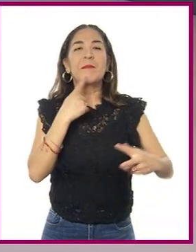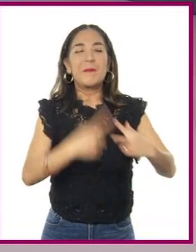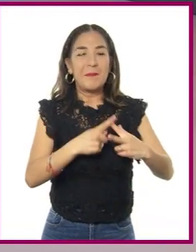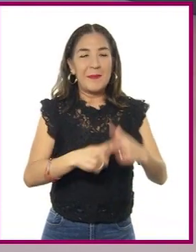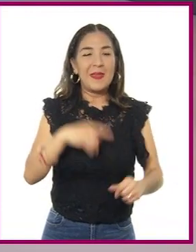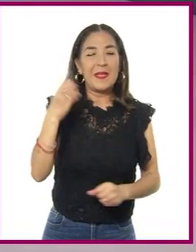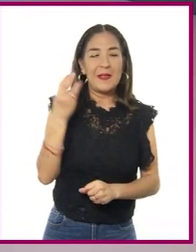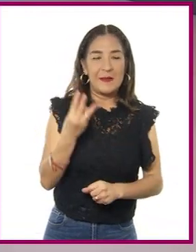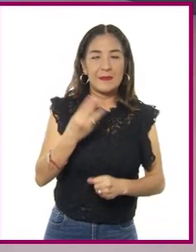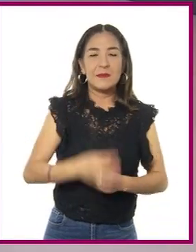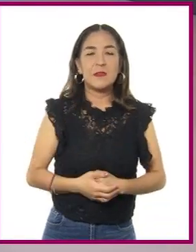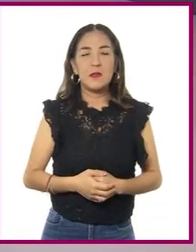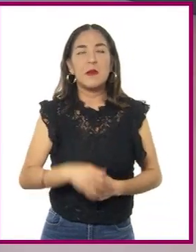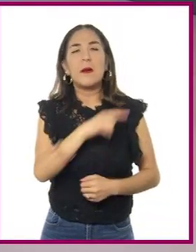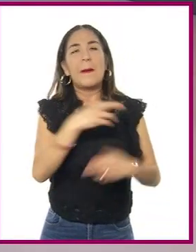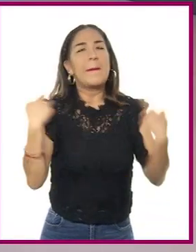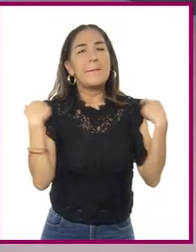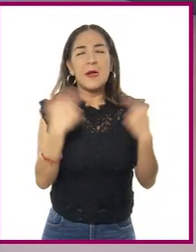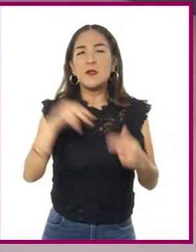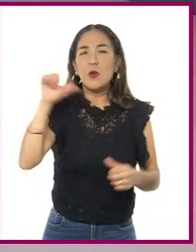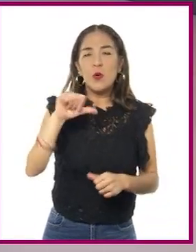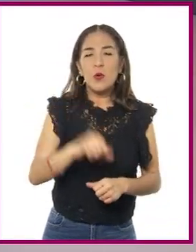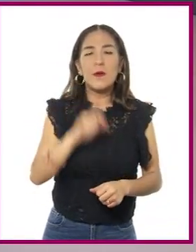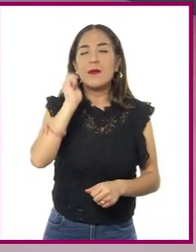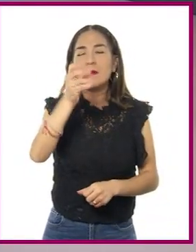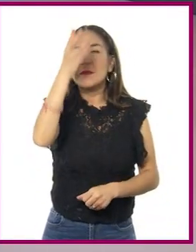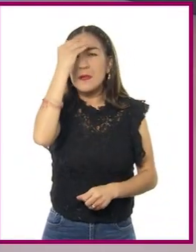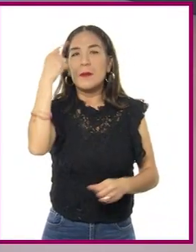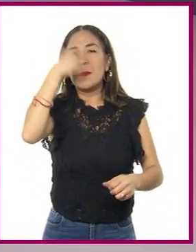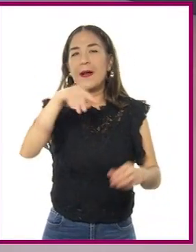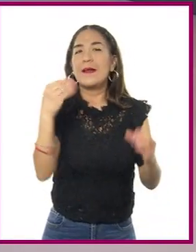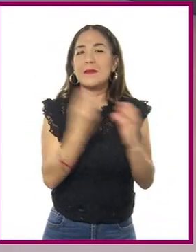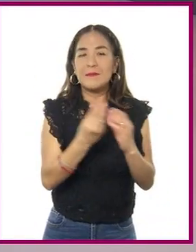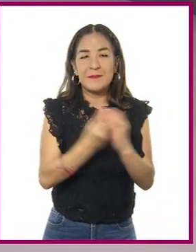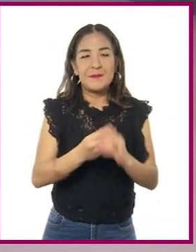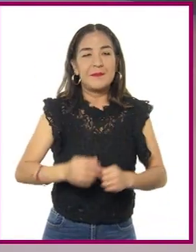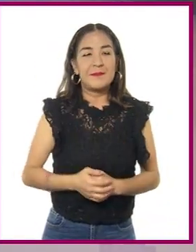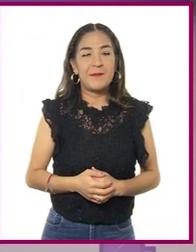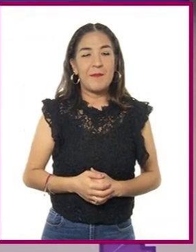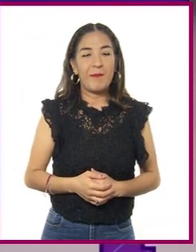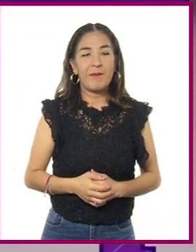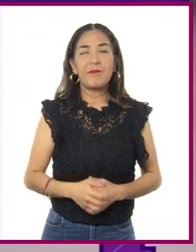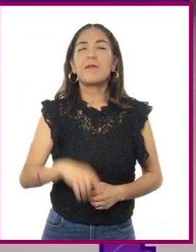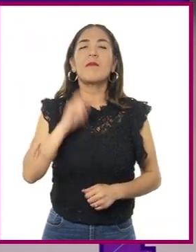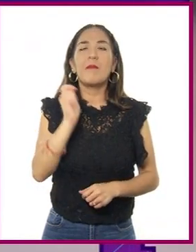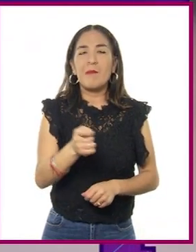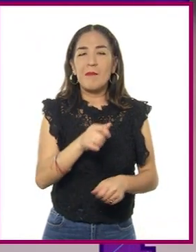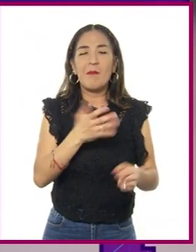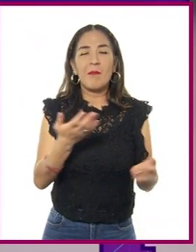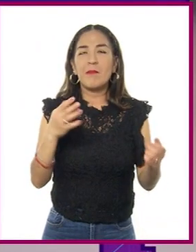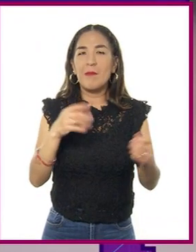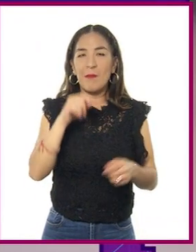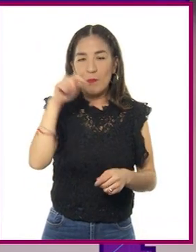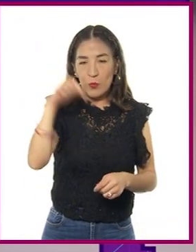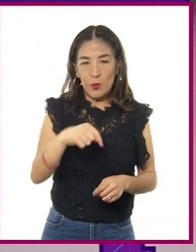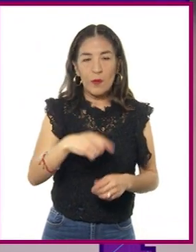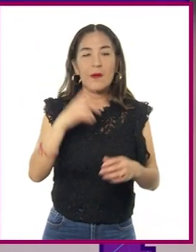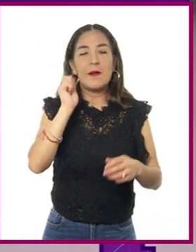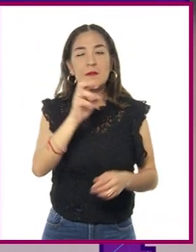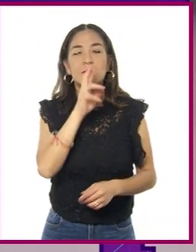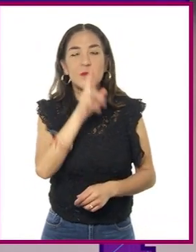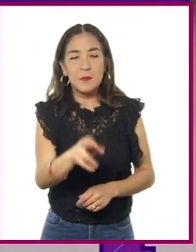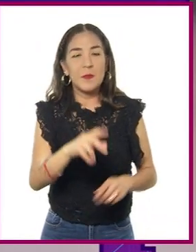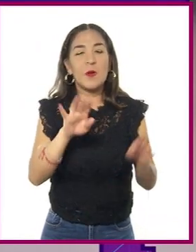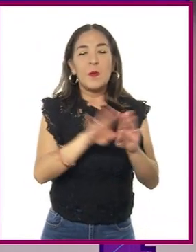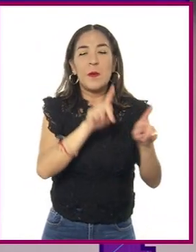3. Maestro Julio, ¿cuál es el aprendizaje esperado de la sesión? El aprendizaje esperado es: resuelve y plantea